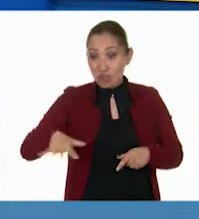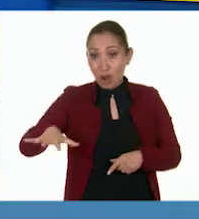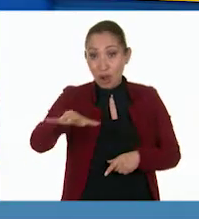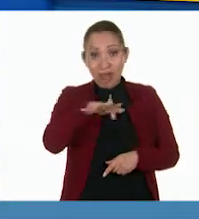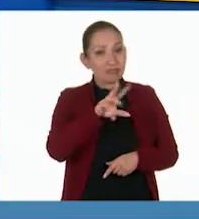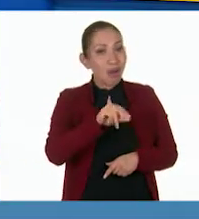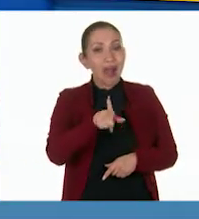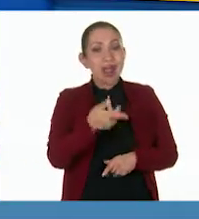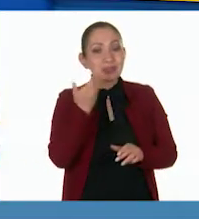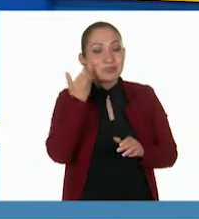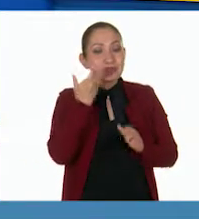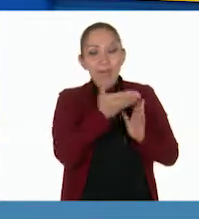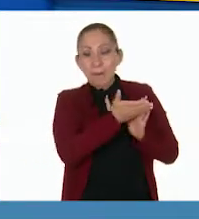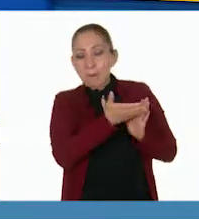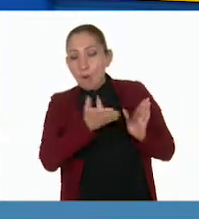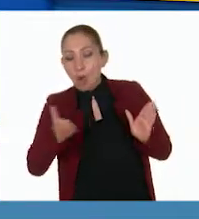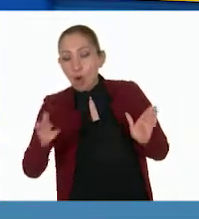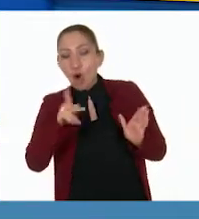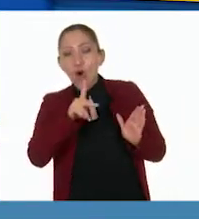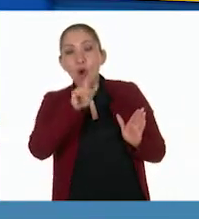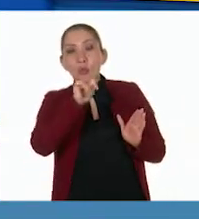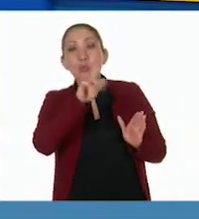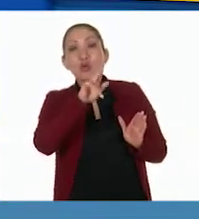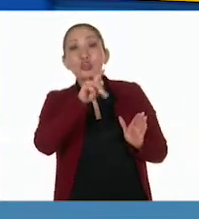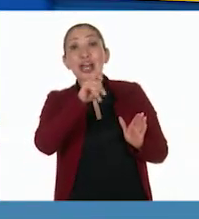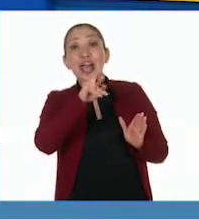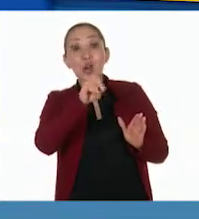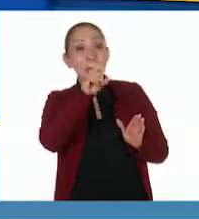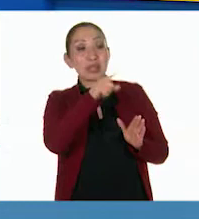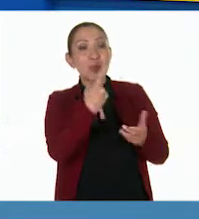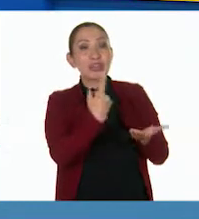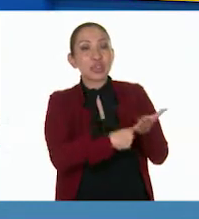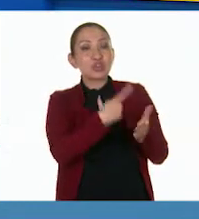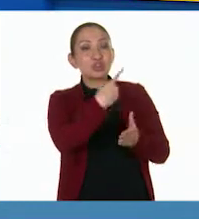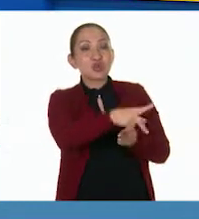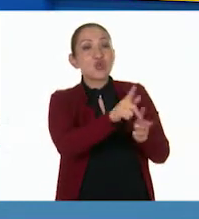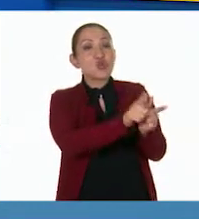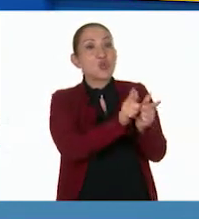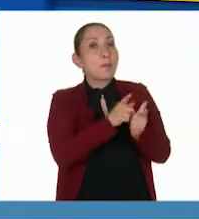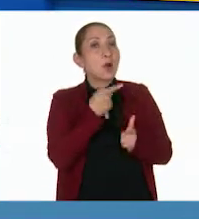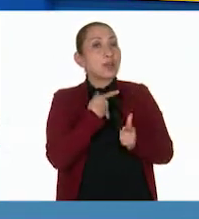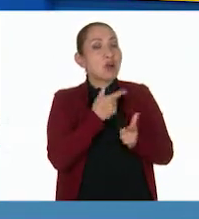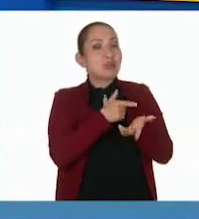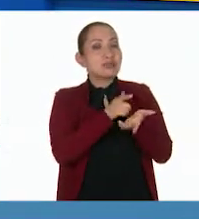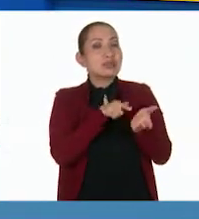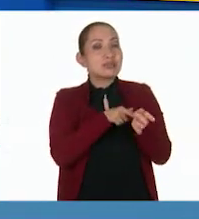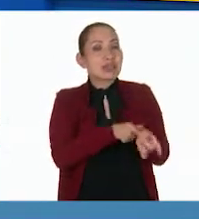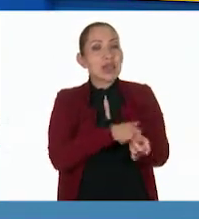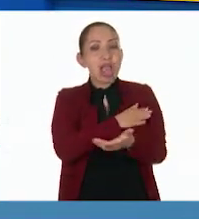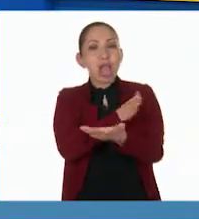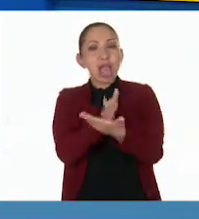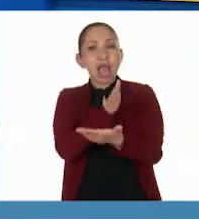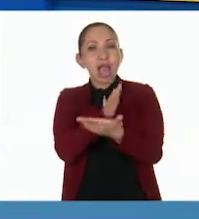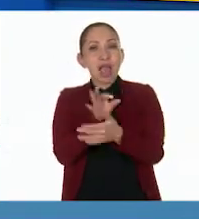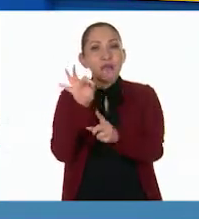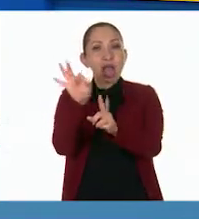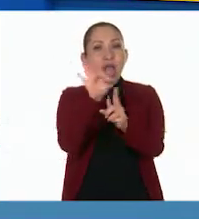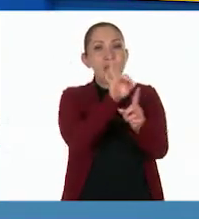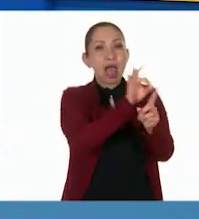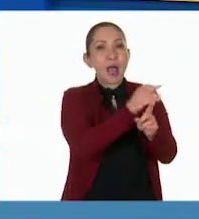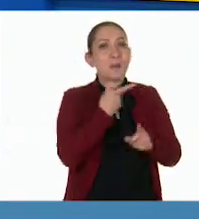una etapa donde Plutarco Elías Calles, a través del partido, siguió activo, participando e influyendo en la política del